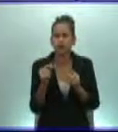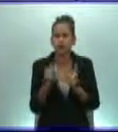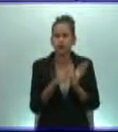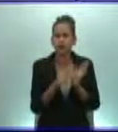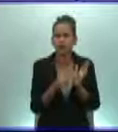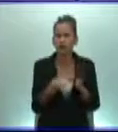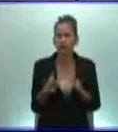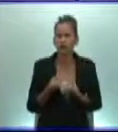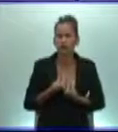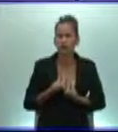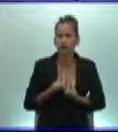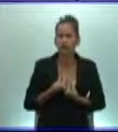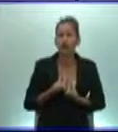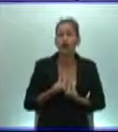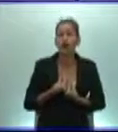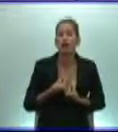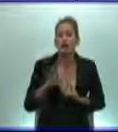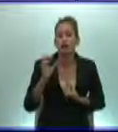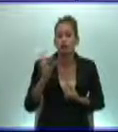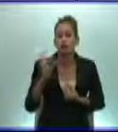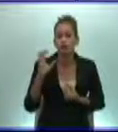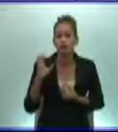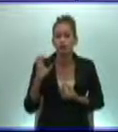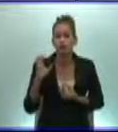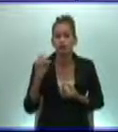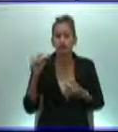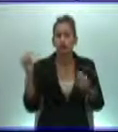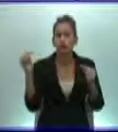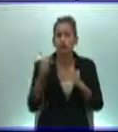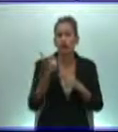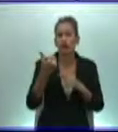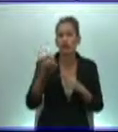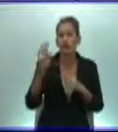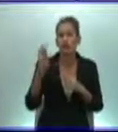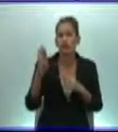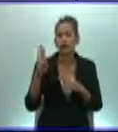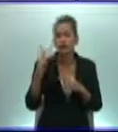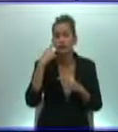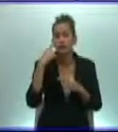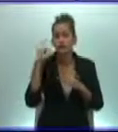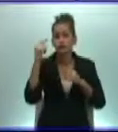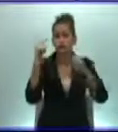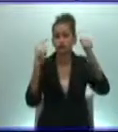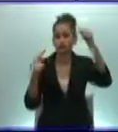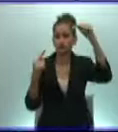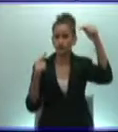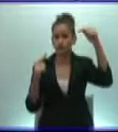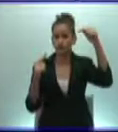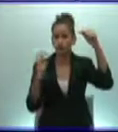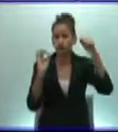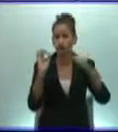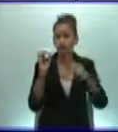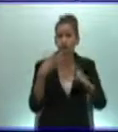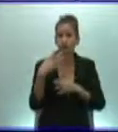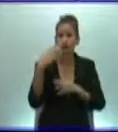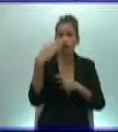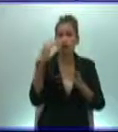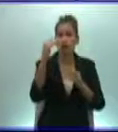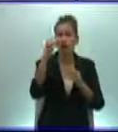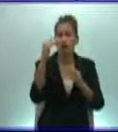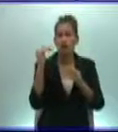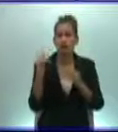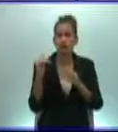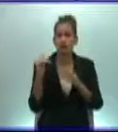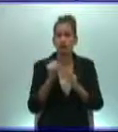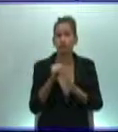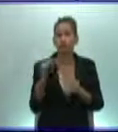OC es igual a AB. Vamos a marcar también en nuestra figura los dos lados de estos triángulos que